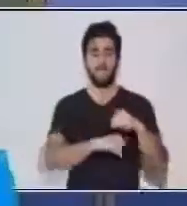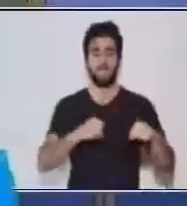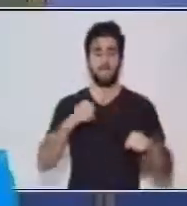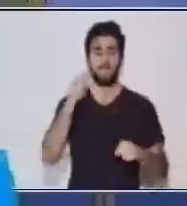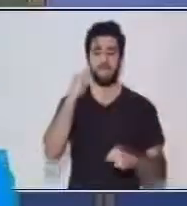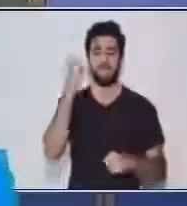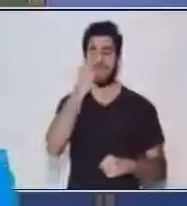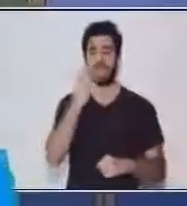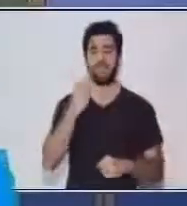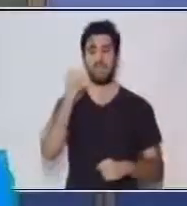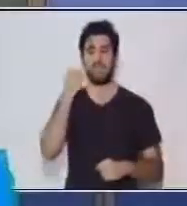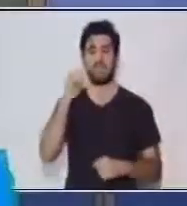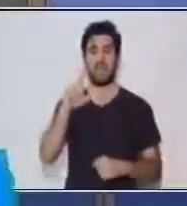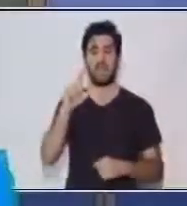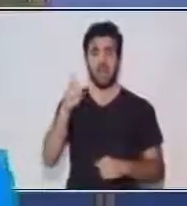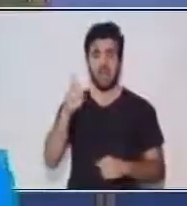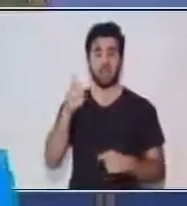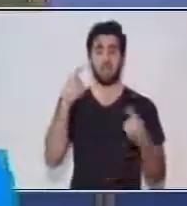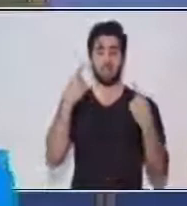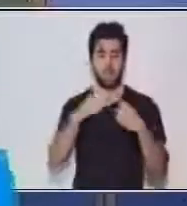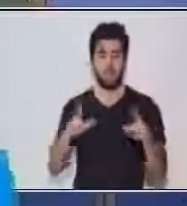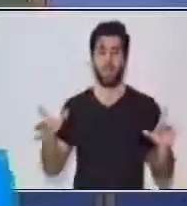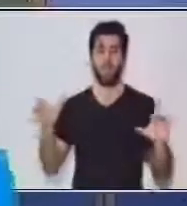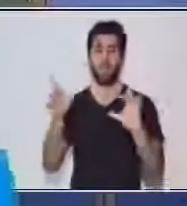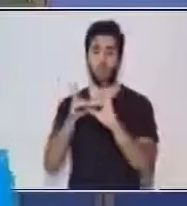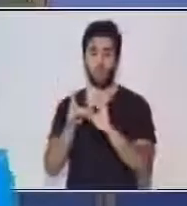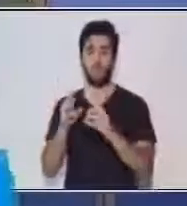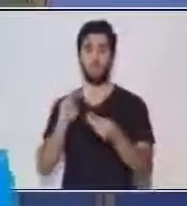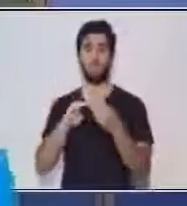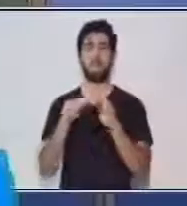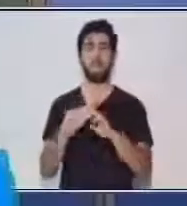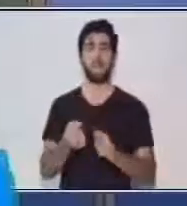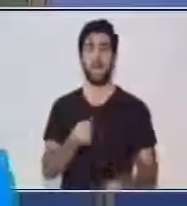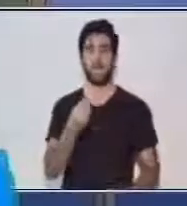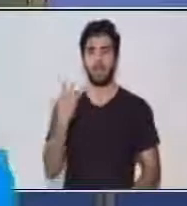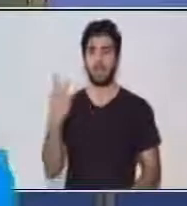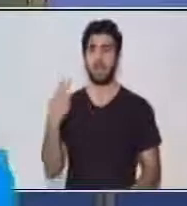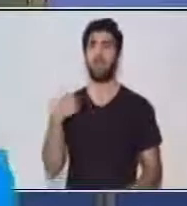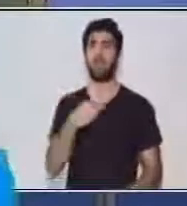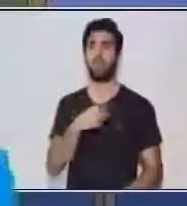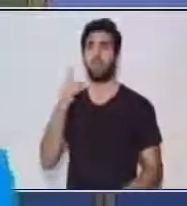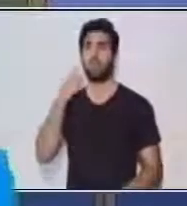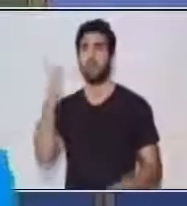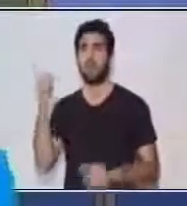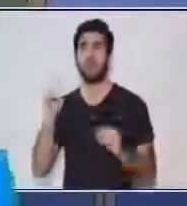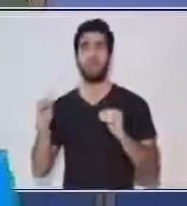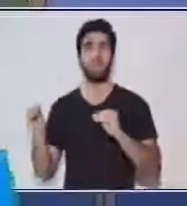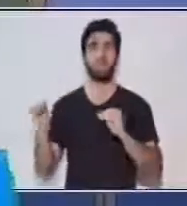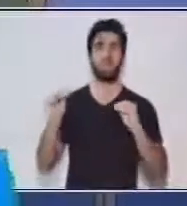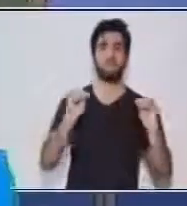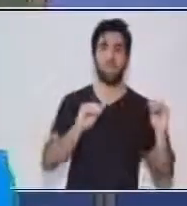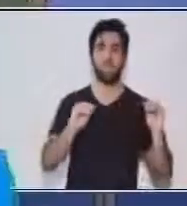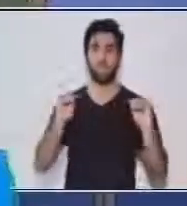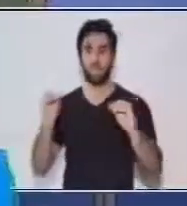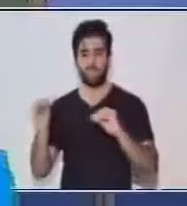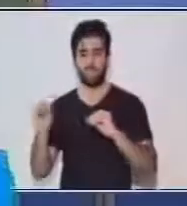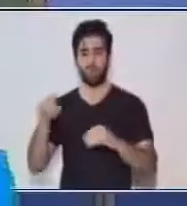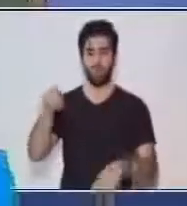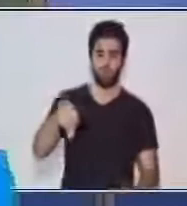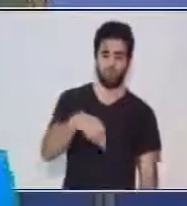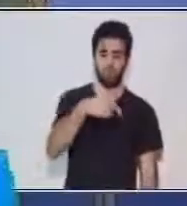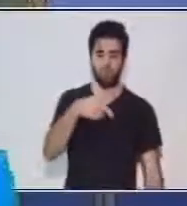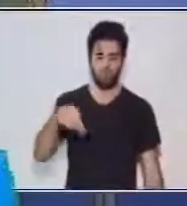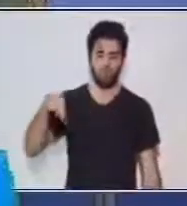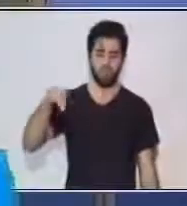muchas normas de matemática. Vamos a trabajar lo que es movimiento armónico simple. Y necesito